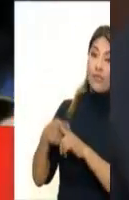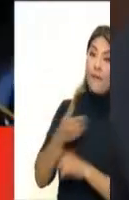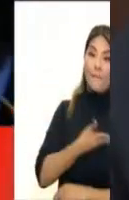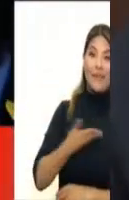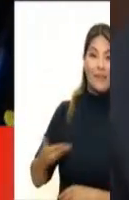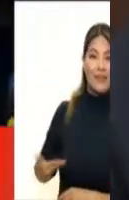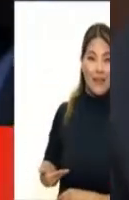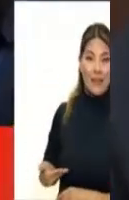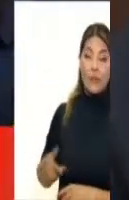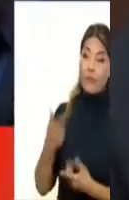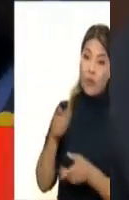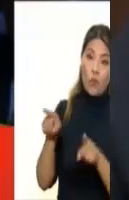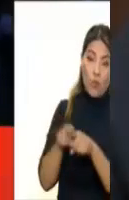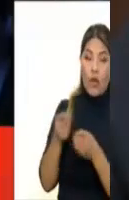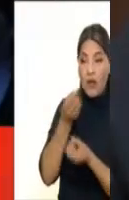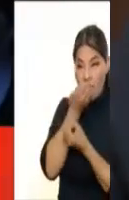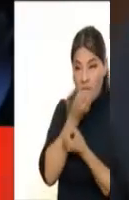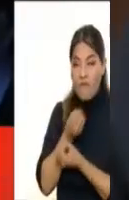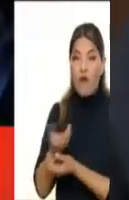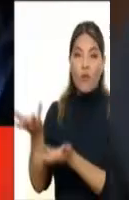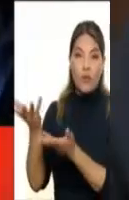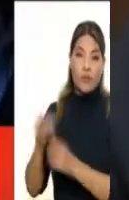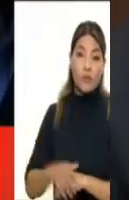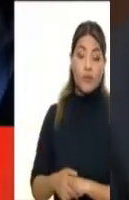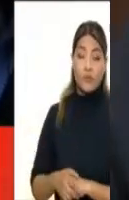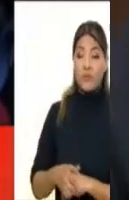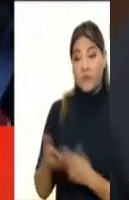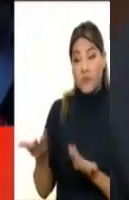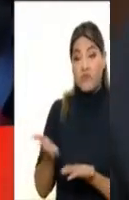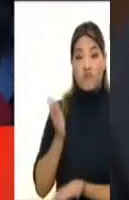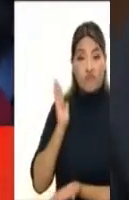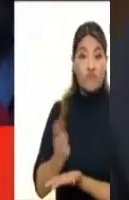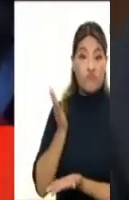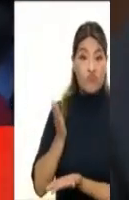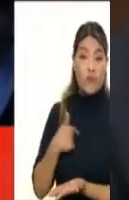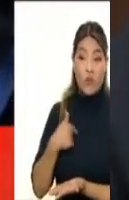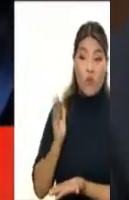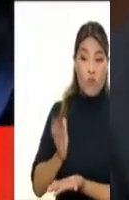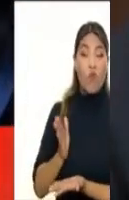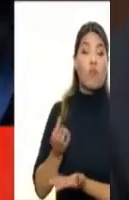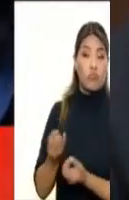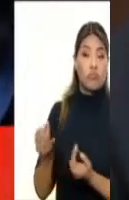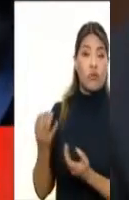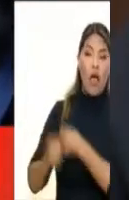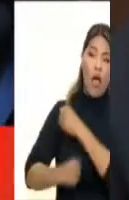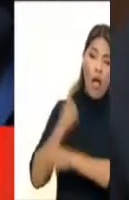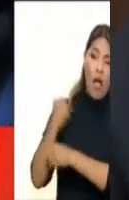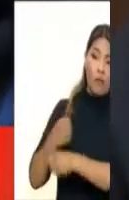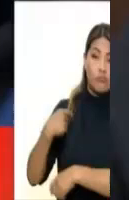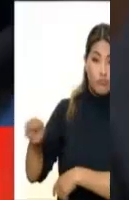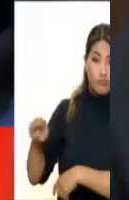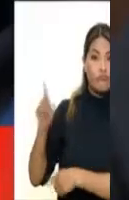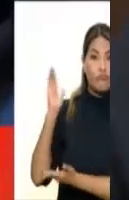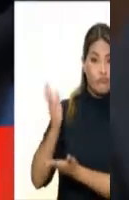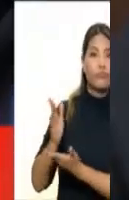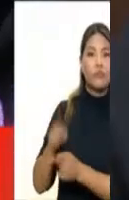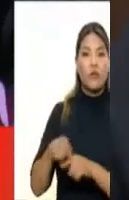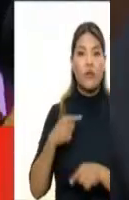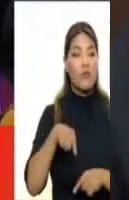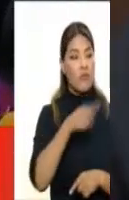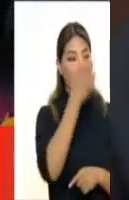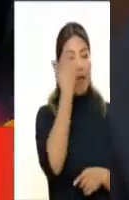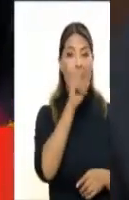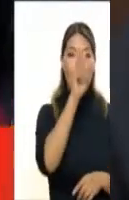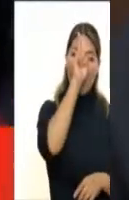República y es un mensaje esta sentencia y la pena que se ha impuesto de que no debe haber impunidad en